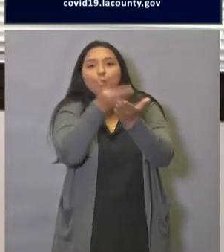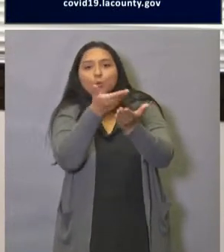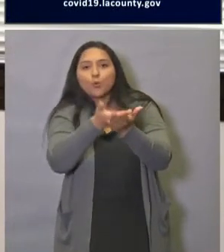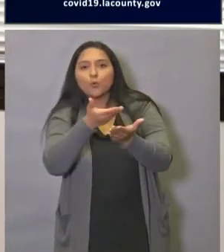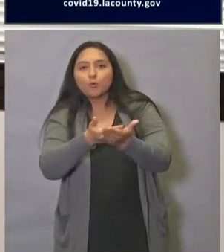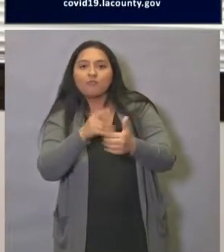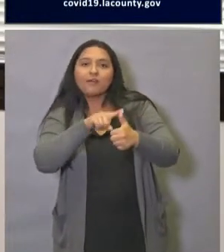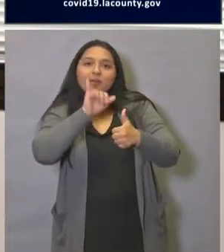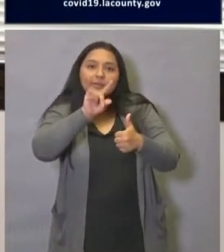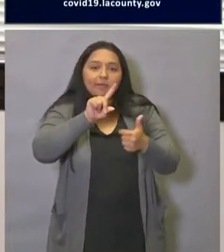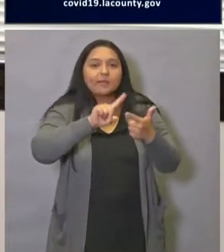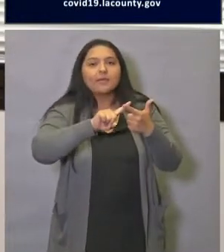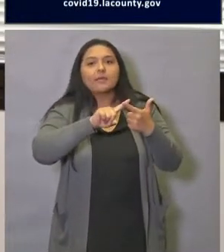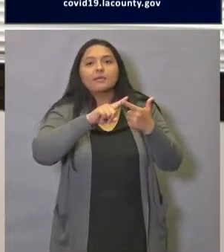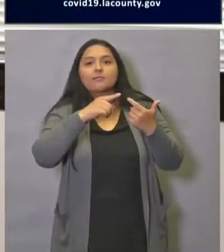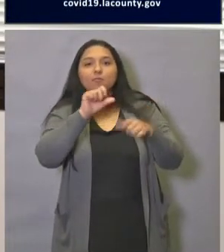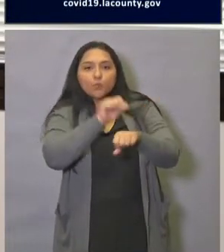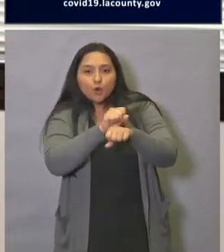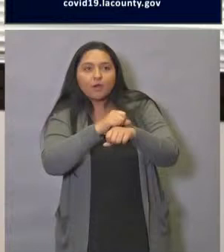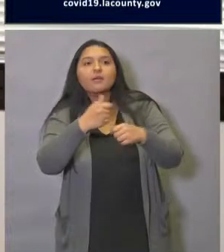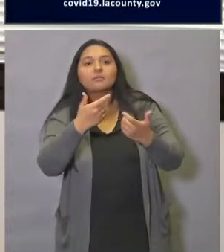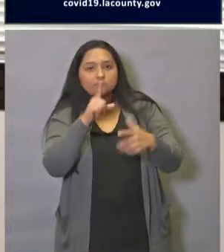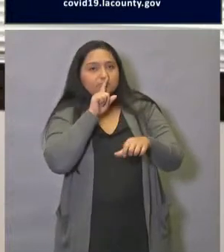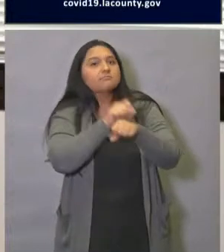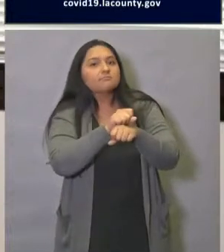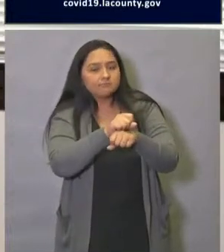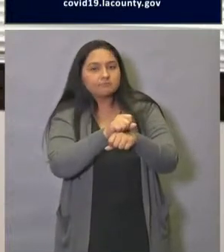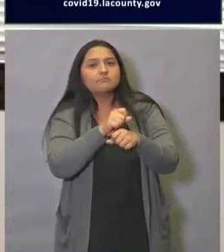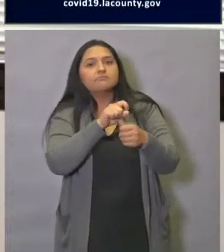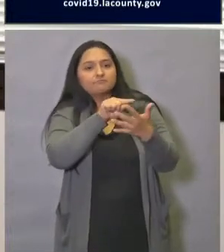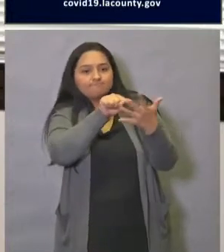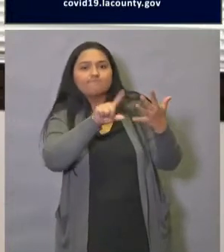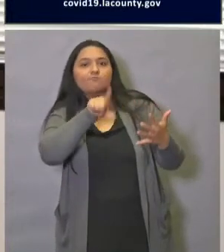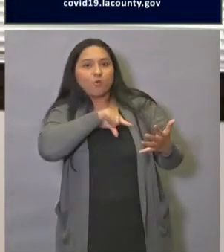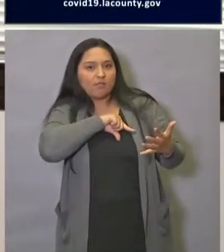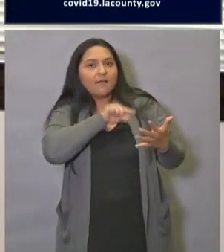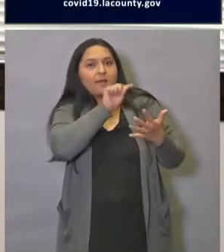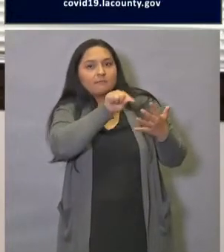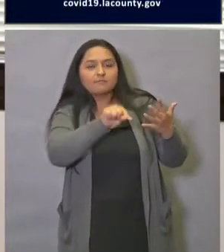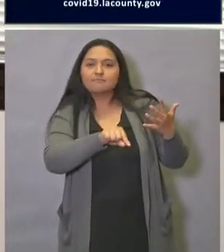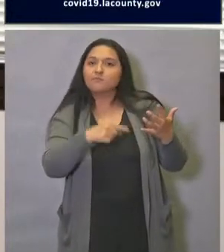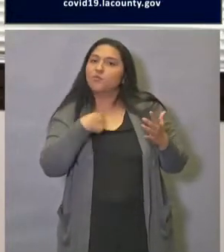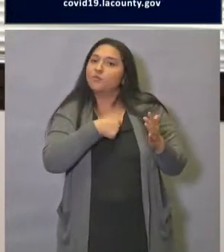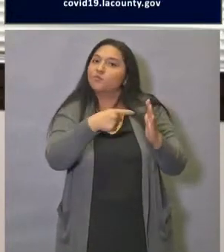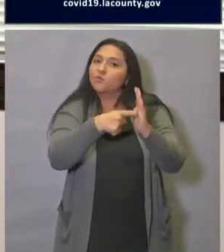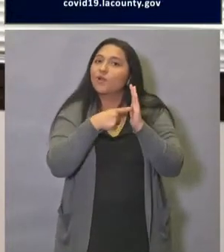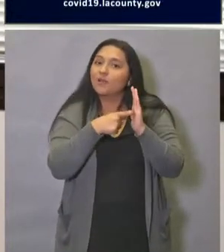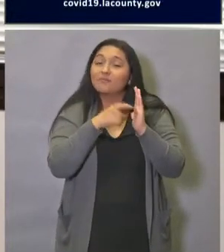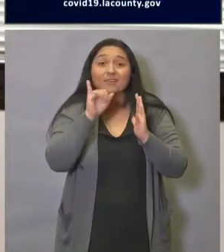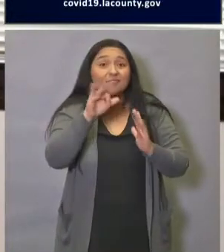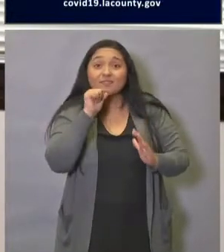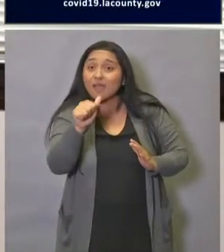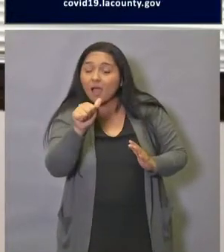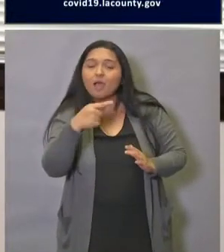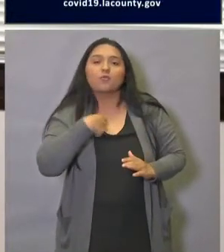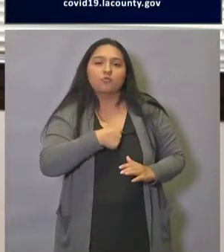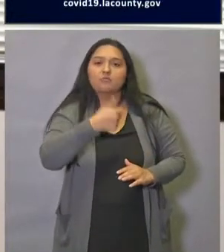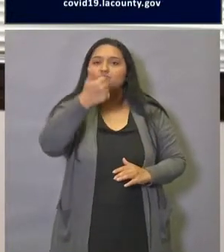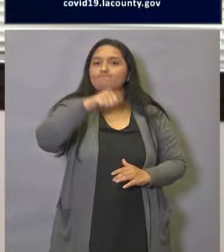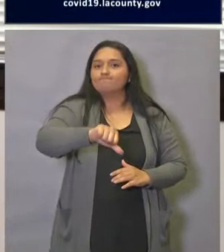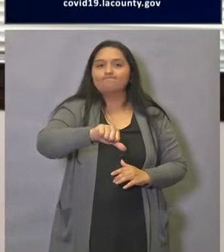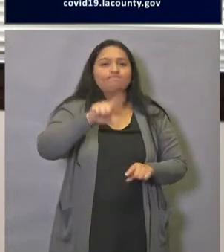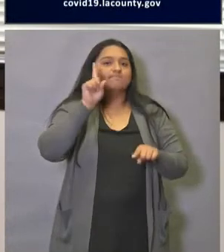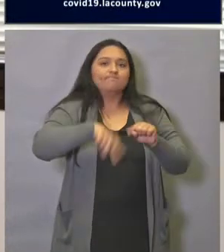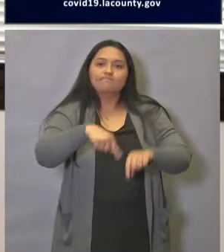persona que no pueda hacerlo no será vacunada. Además, nos gustaría aclarar que las niñeras privadas no están incluidas